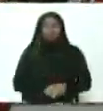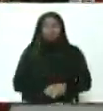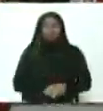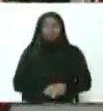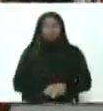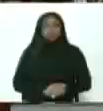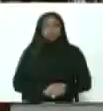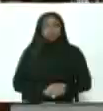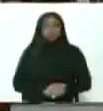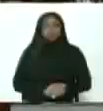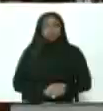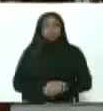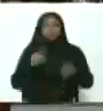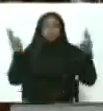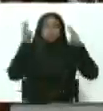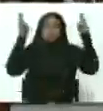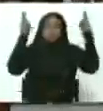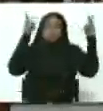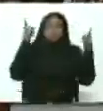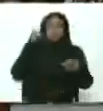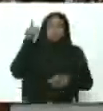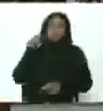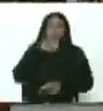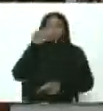¡Que viva Suhey Herrera!